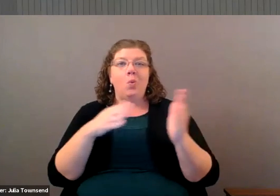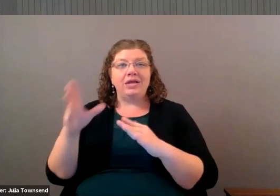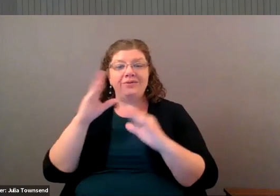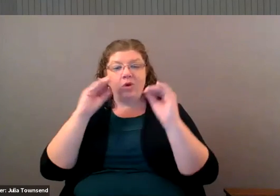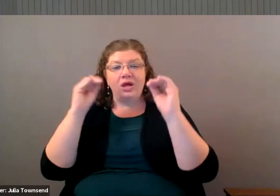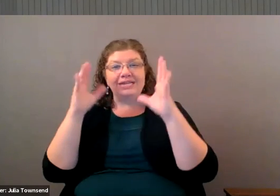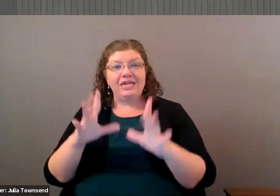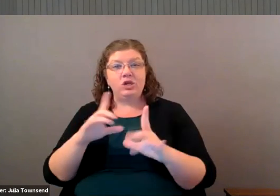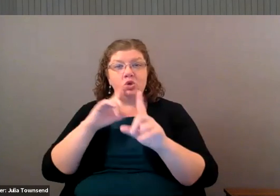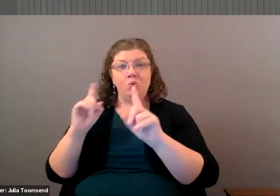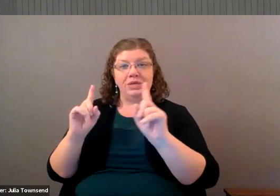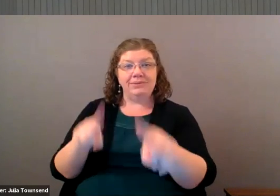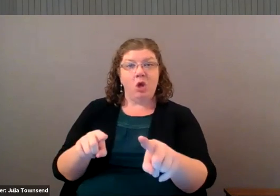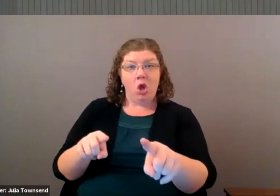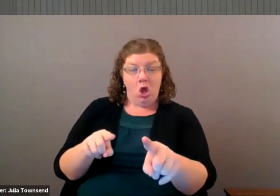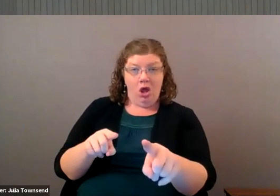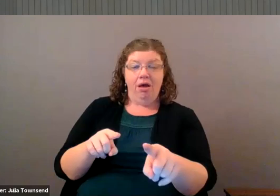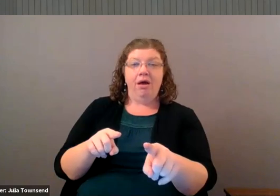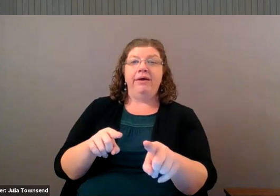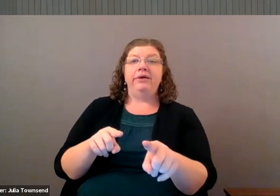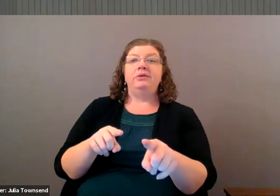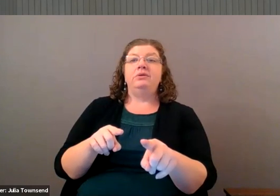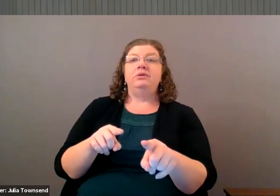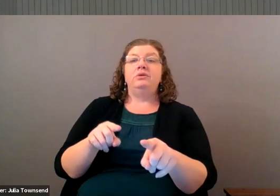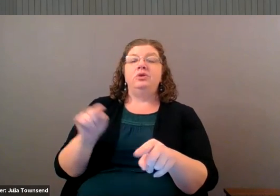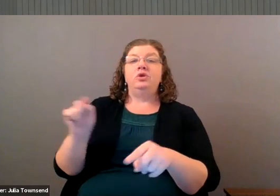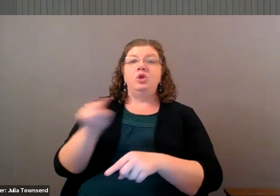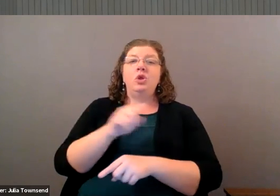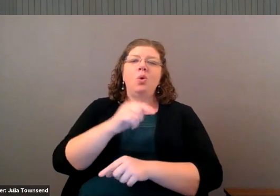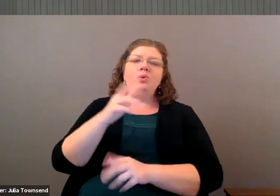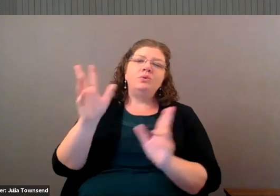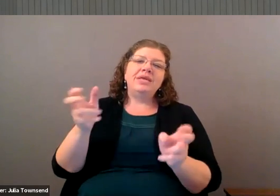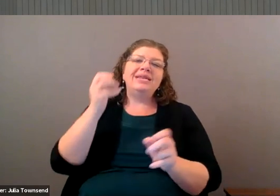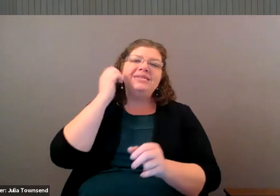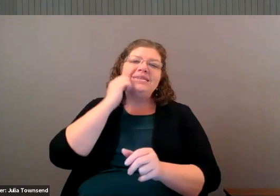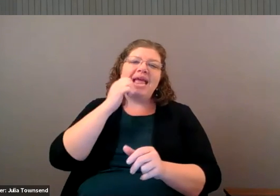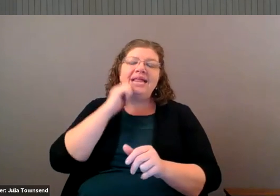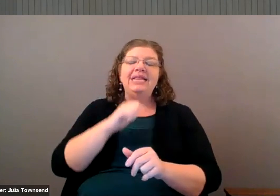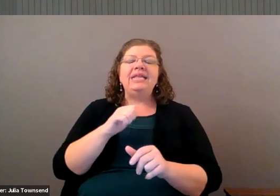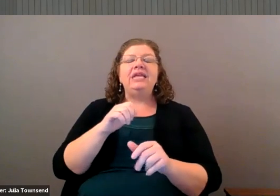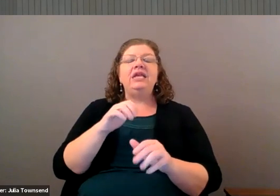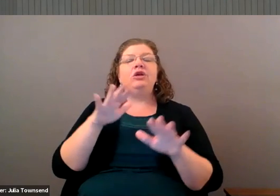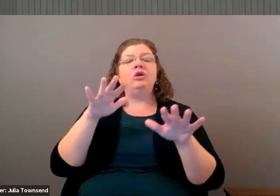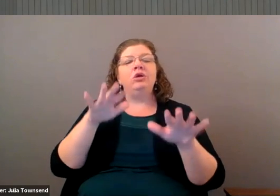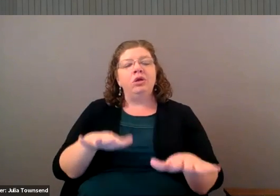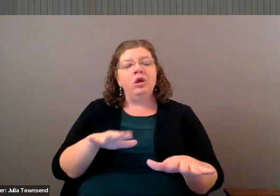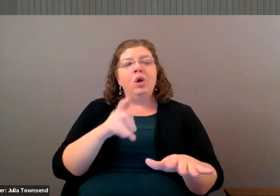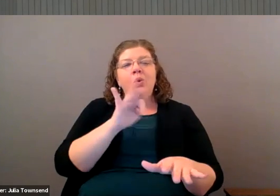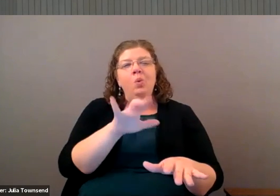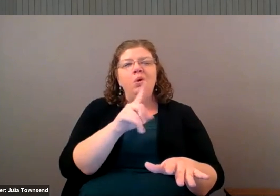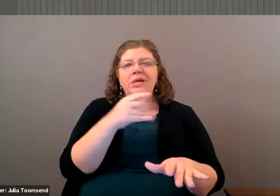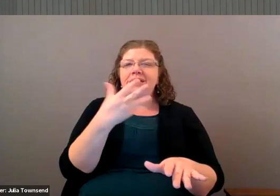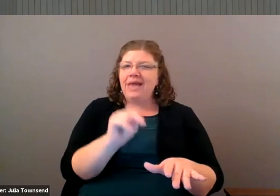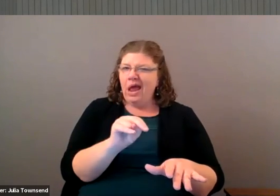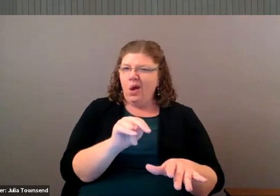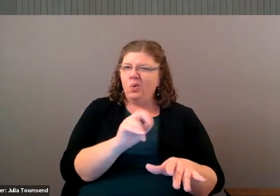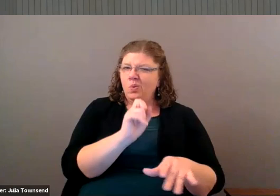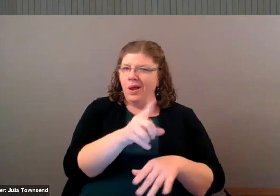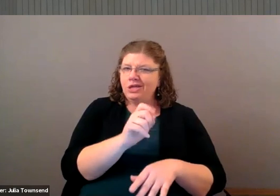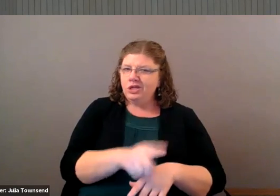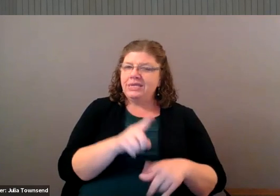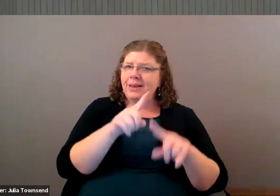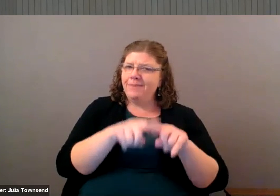pueda responder a estos cooldowns diarios dependiendo en lo que